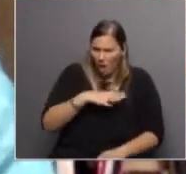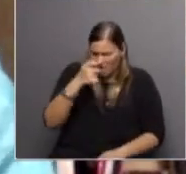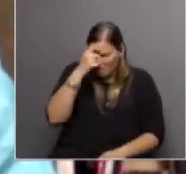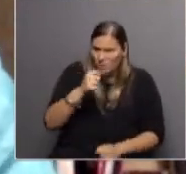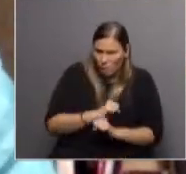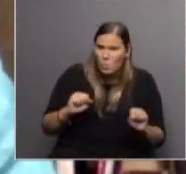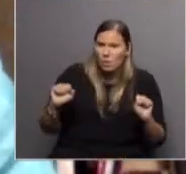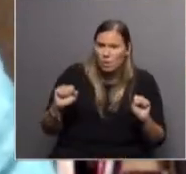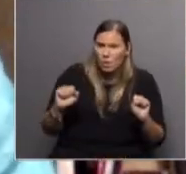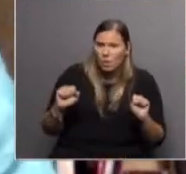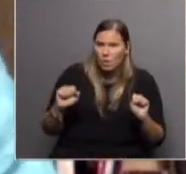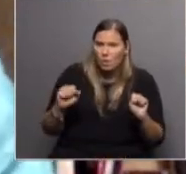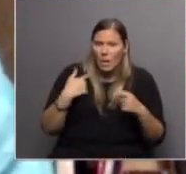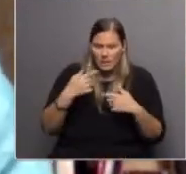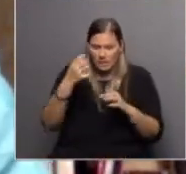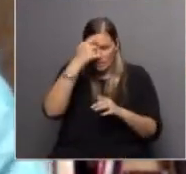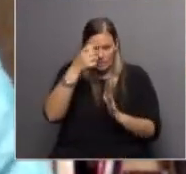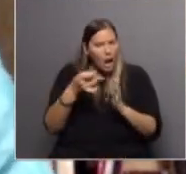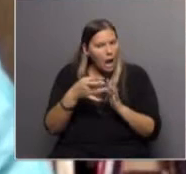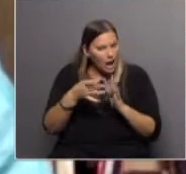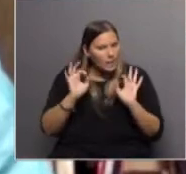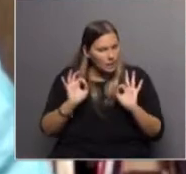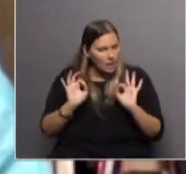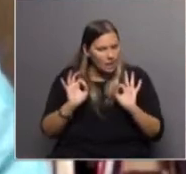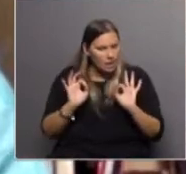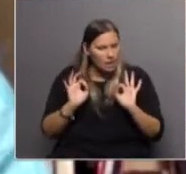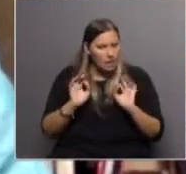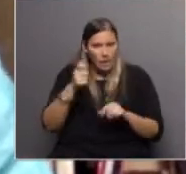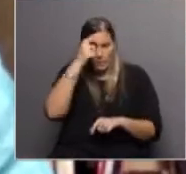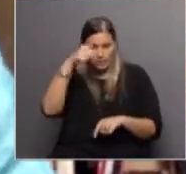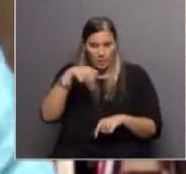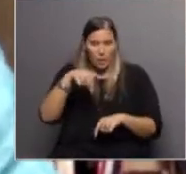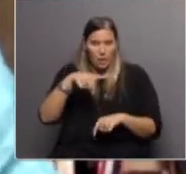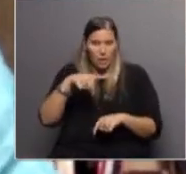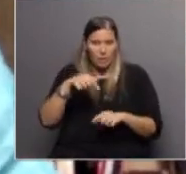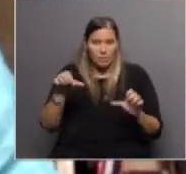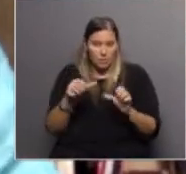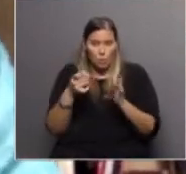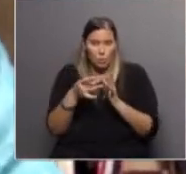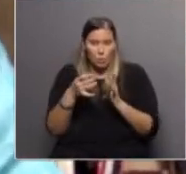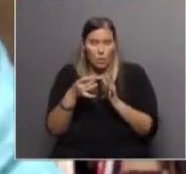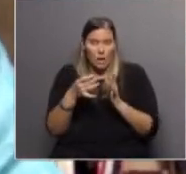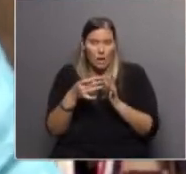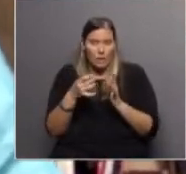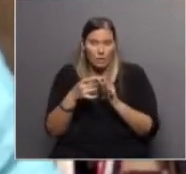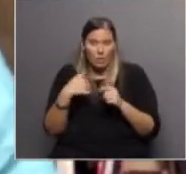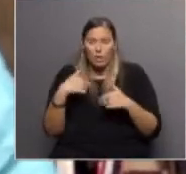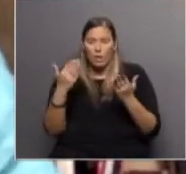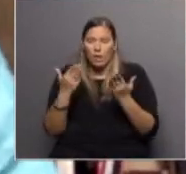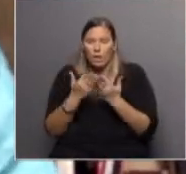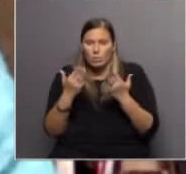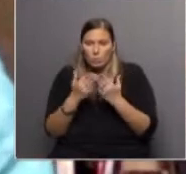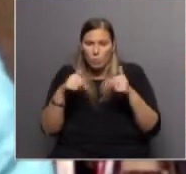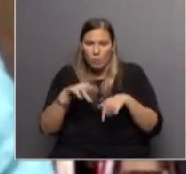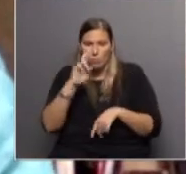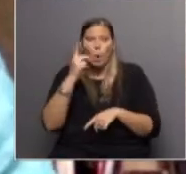y que puede ser de calidad, ¿no? O sea, de hecho, la ciencia que se hace en Uruguay es de calidad. Los que nos formamos en Uruguay, por suerte, tenemos